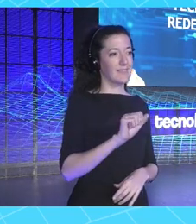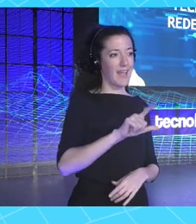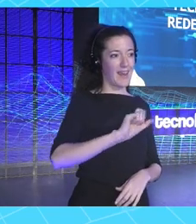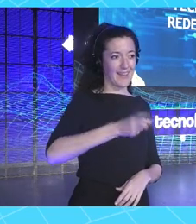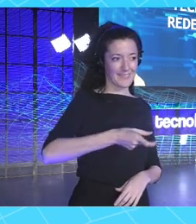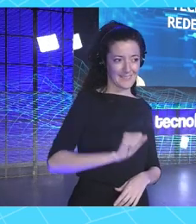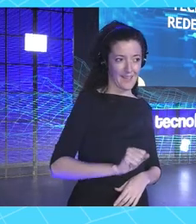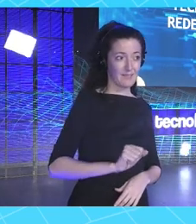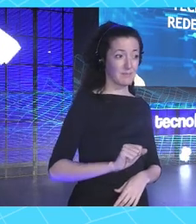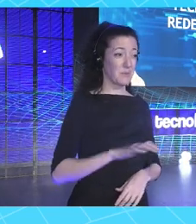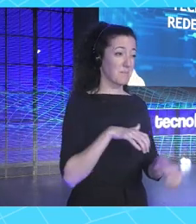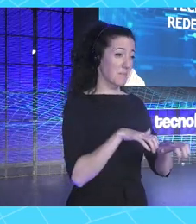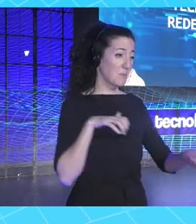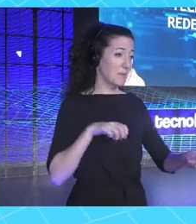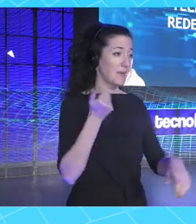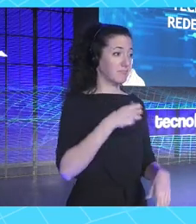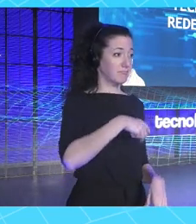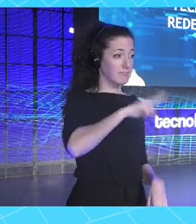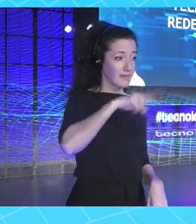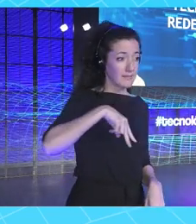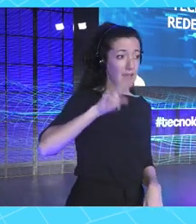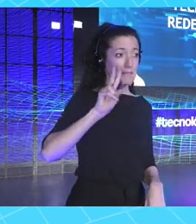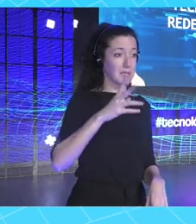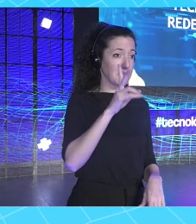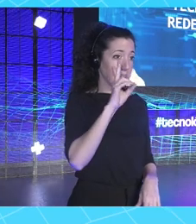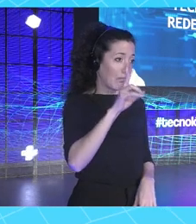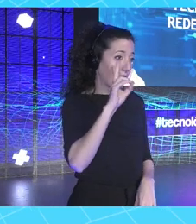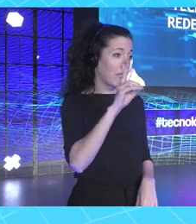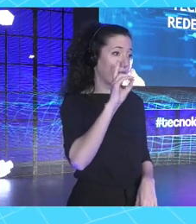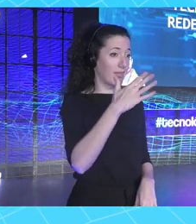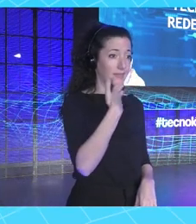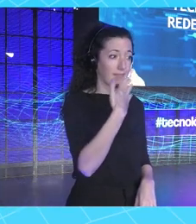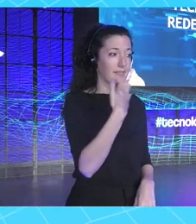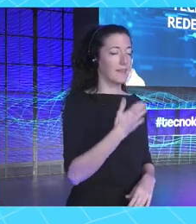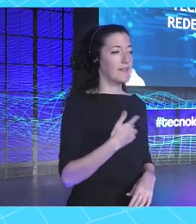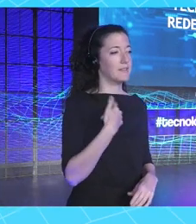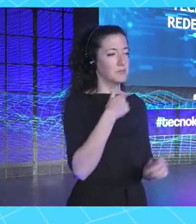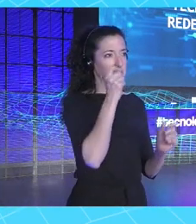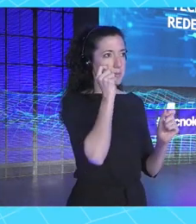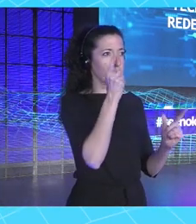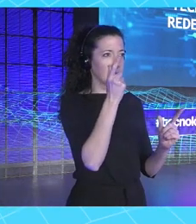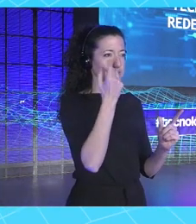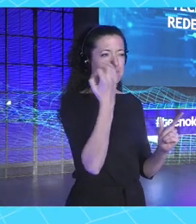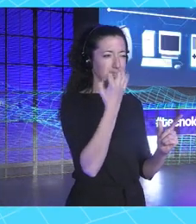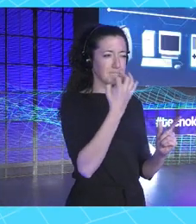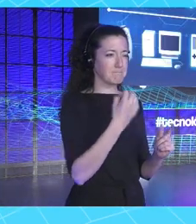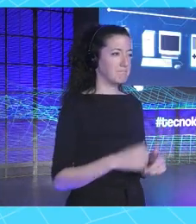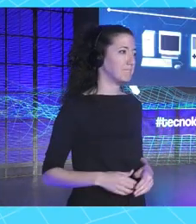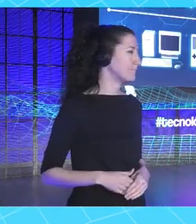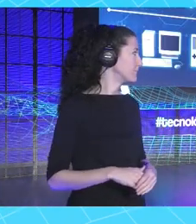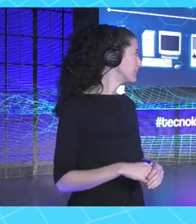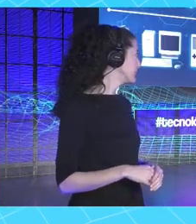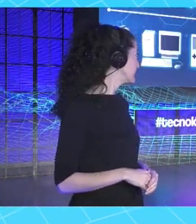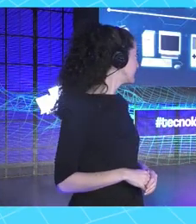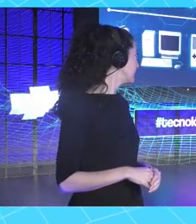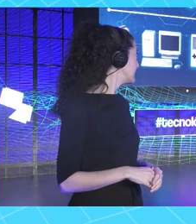entretenimiento de Netflix Ver cosas no Entonces me di cuenta de que no es esto va vale